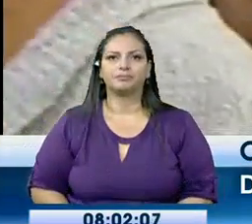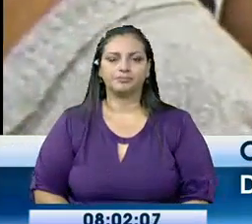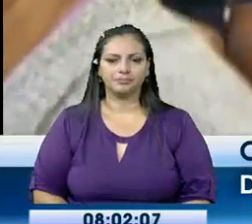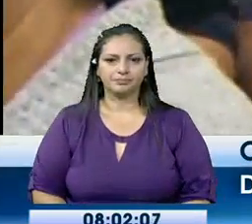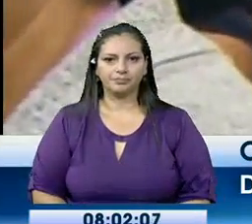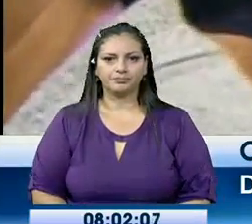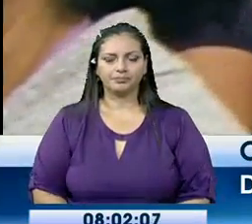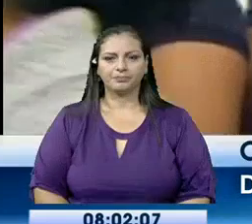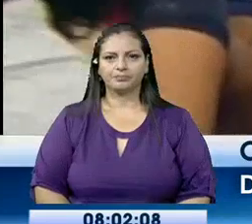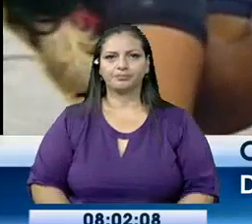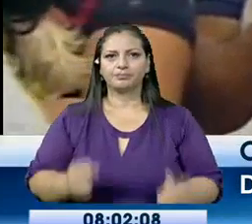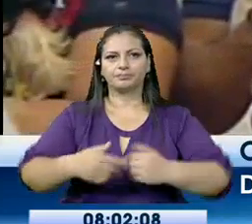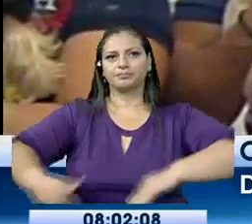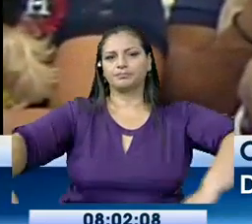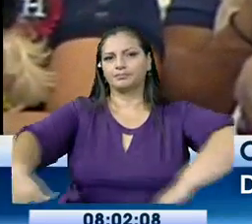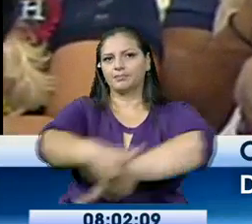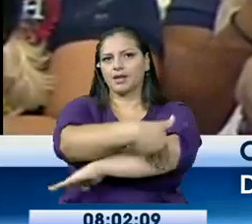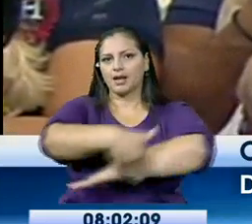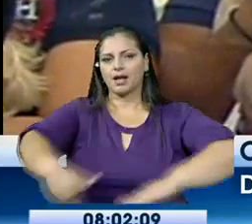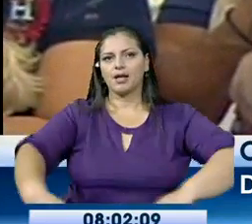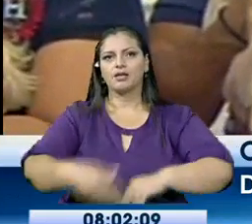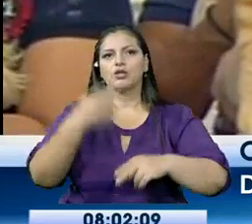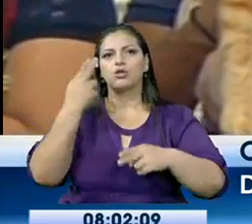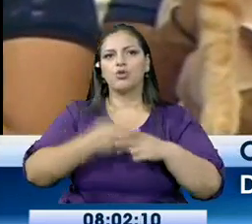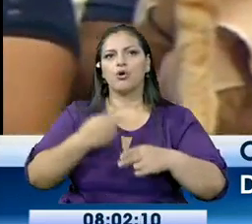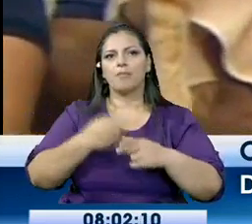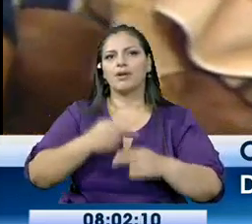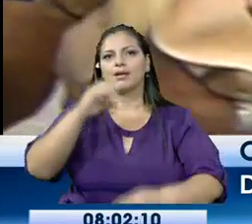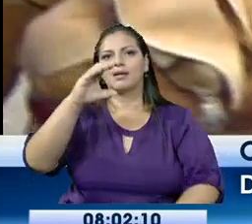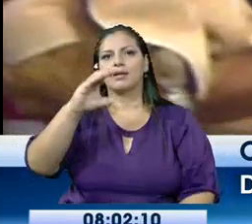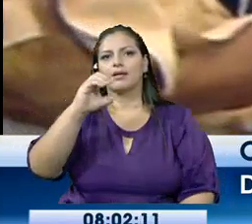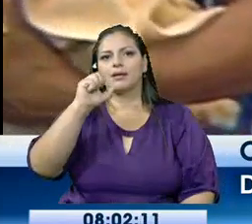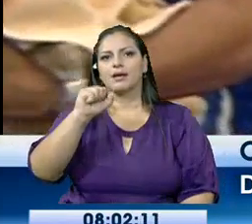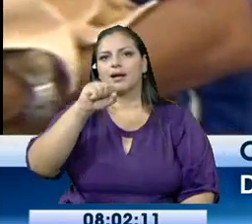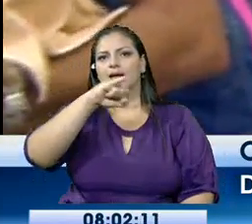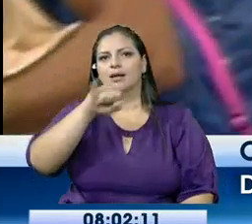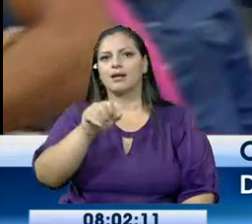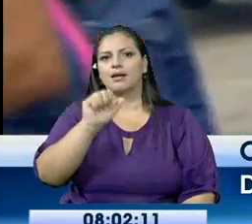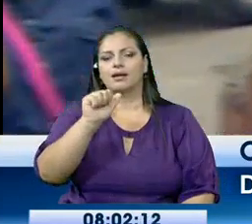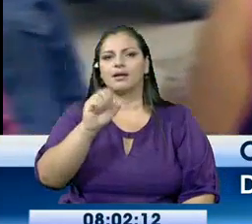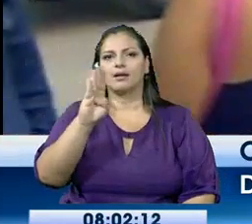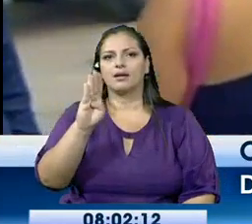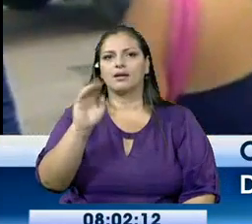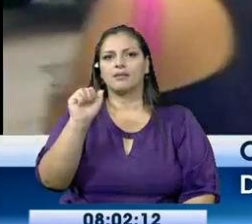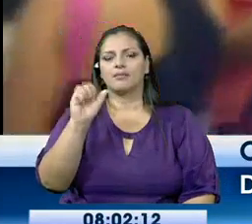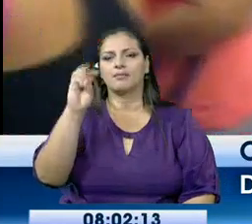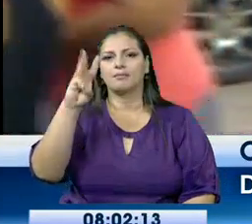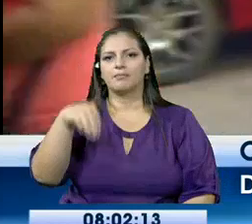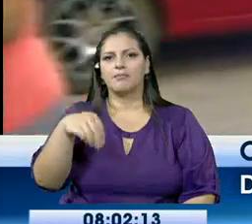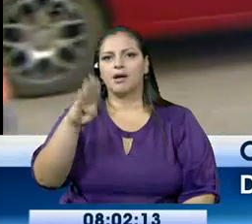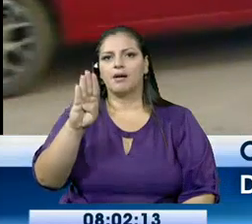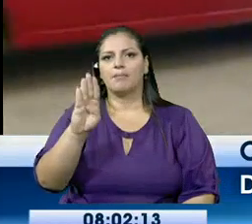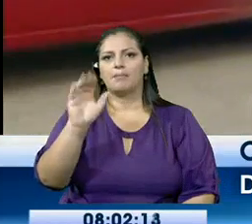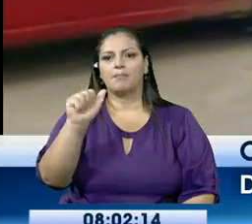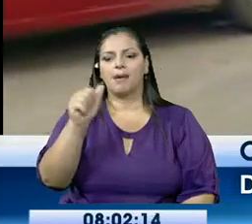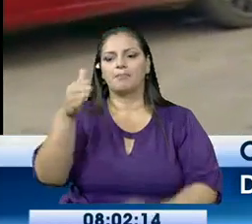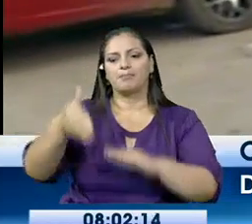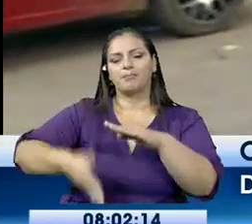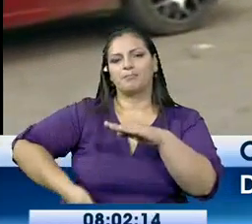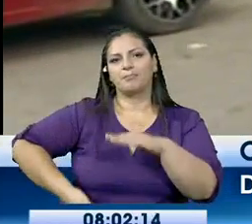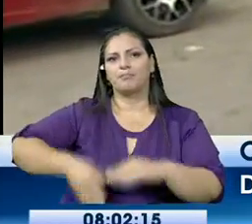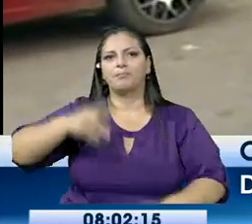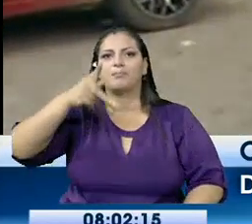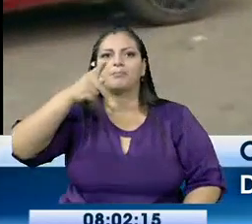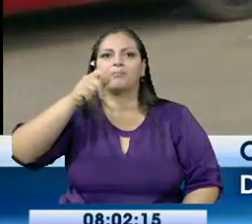las calles Cajabamba y Palenque, sector de Pascuales, cerca a la parroquia, a la cooperativa Paquilla,